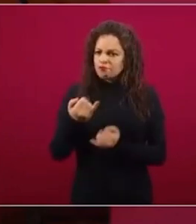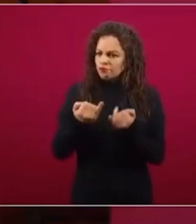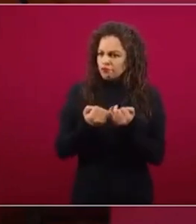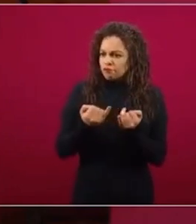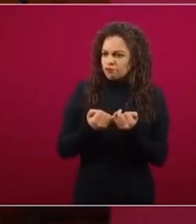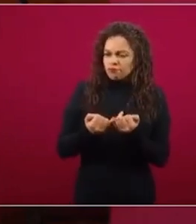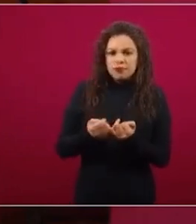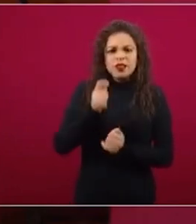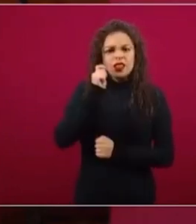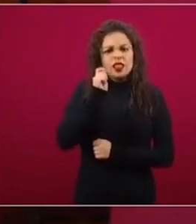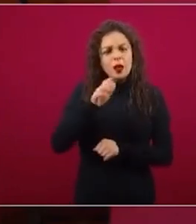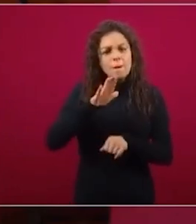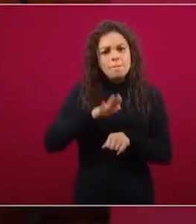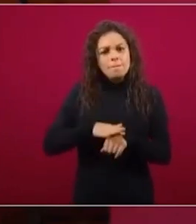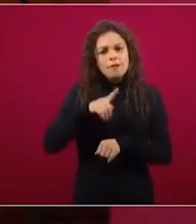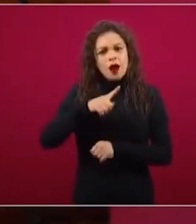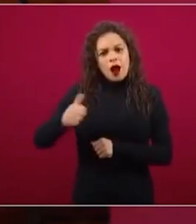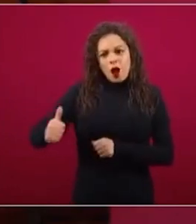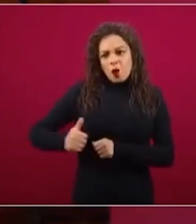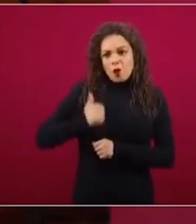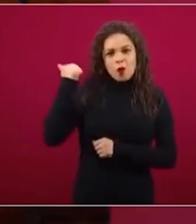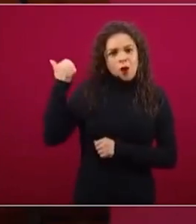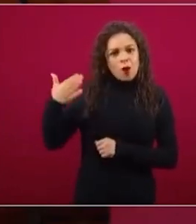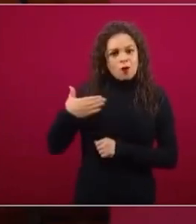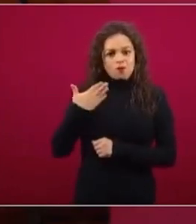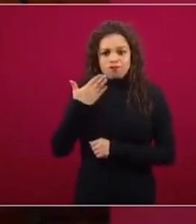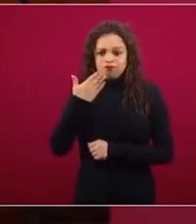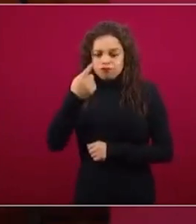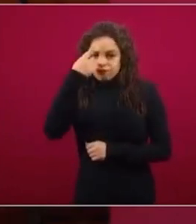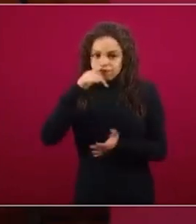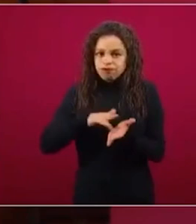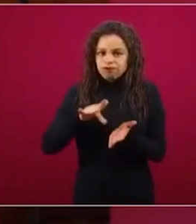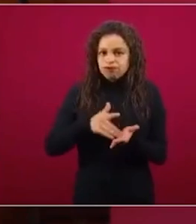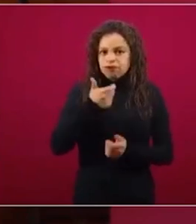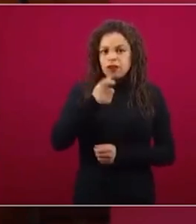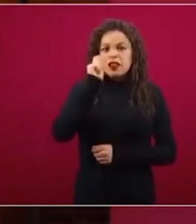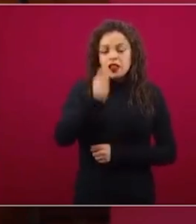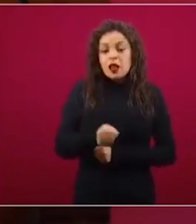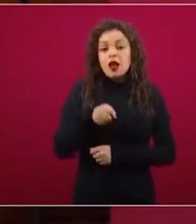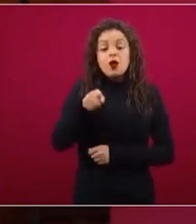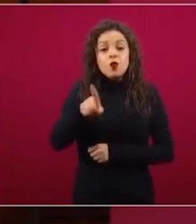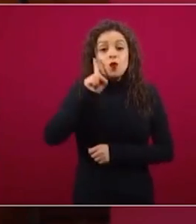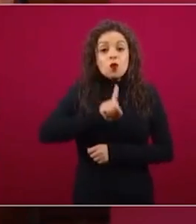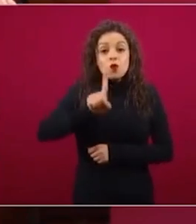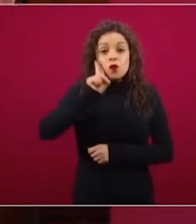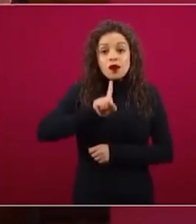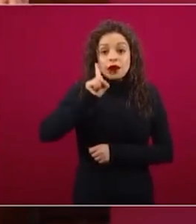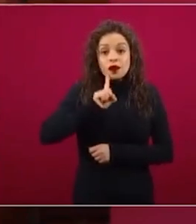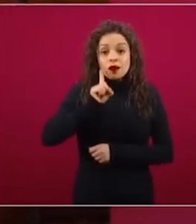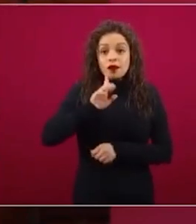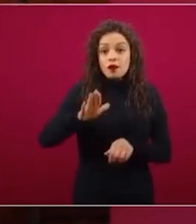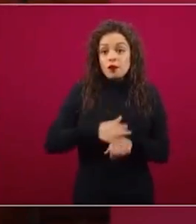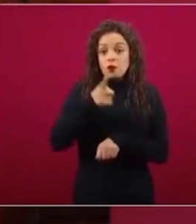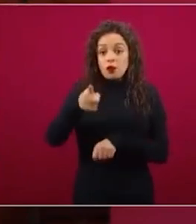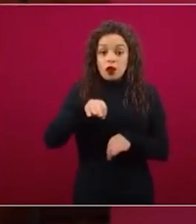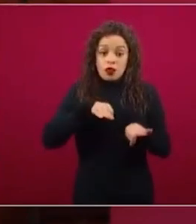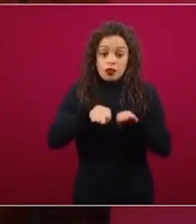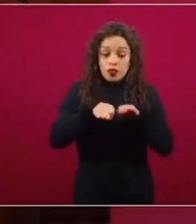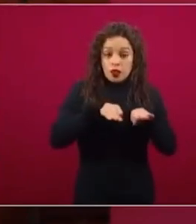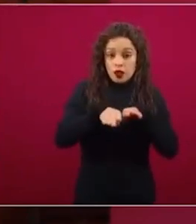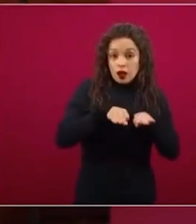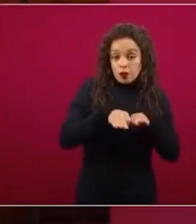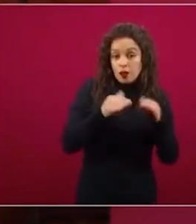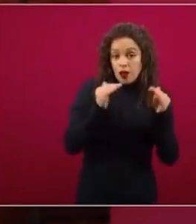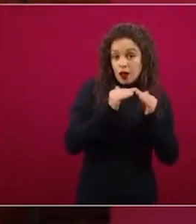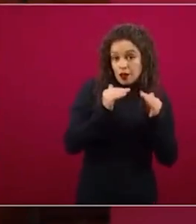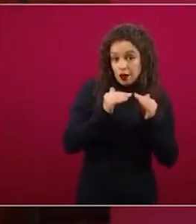apoyos porque se concilia su actividad en el hogar con su actividad económica, lo que le llaman la conciliación del